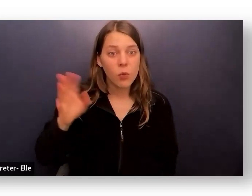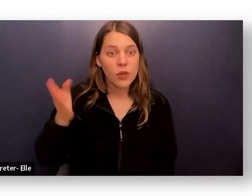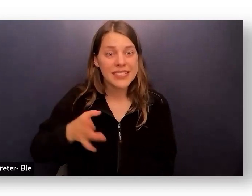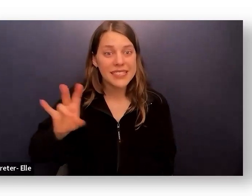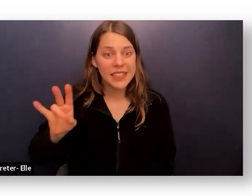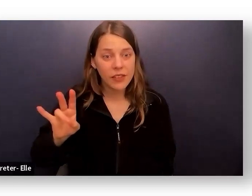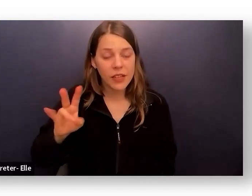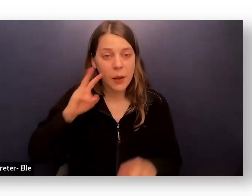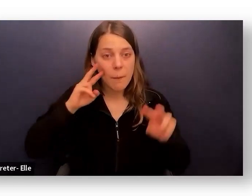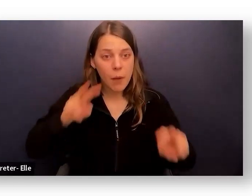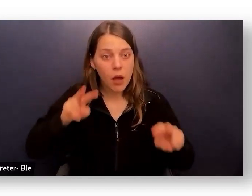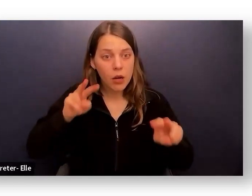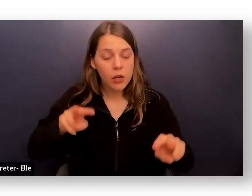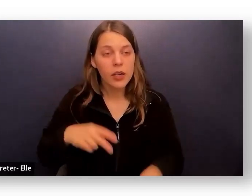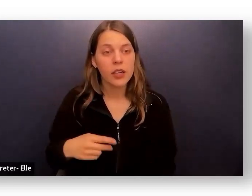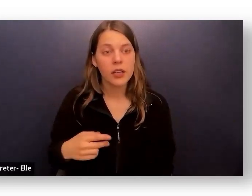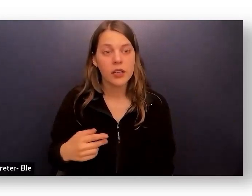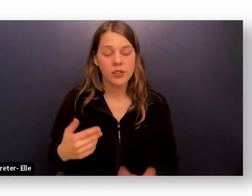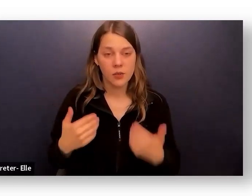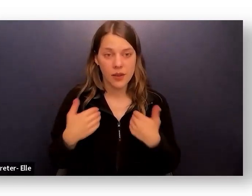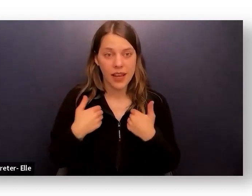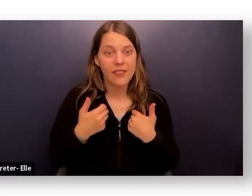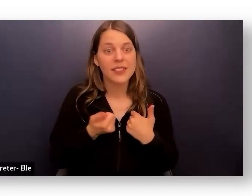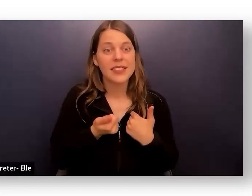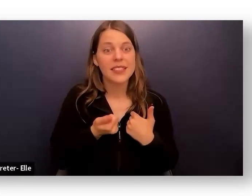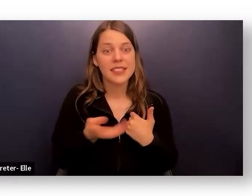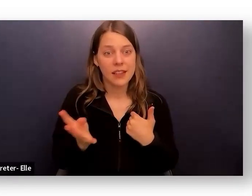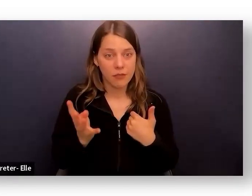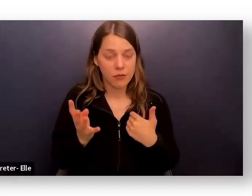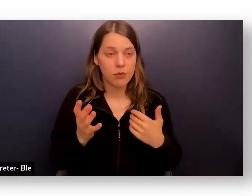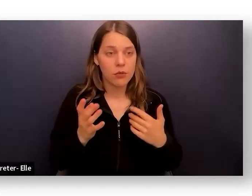24 horas al día, 7 días a la semana.